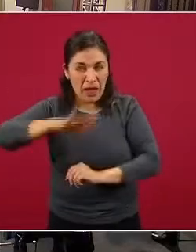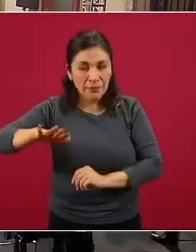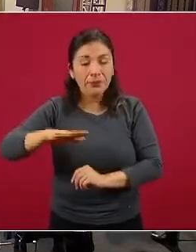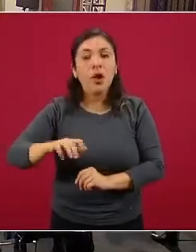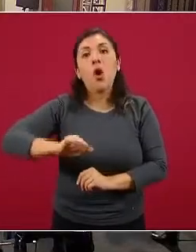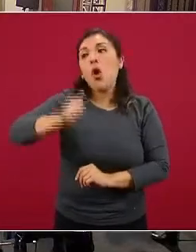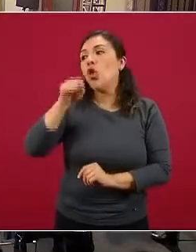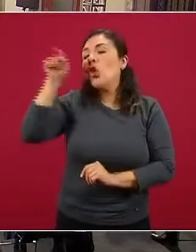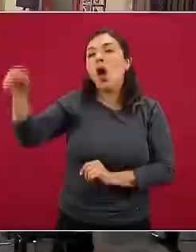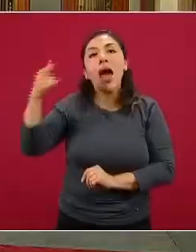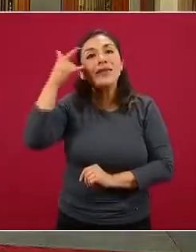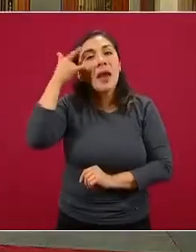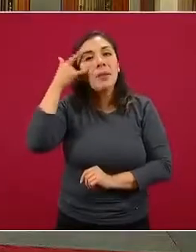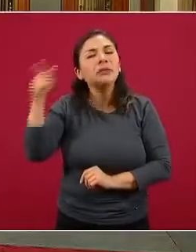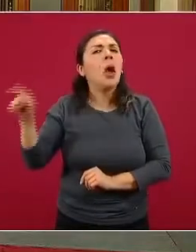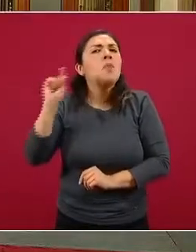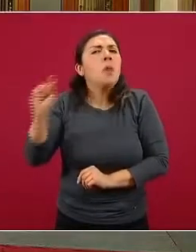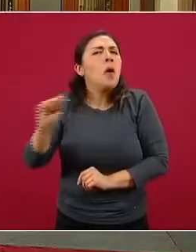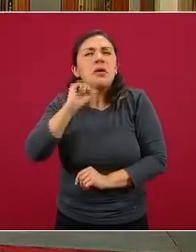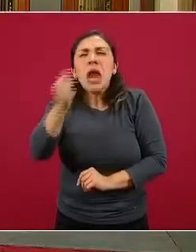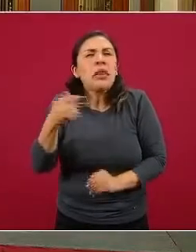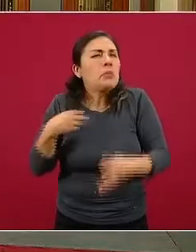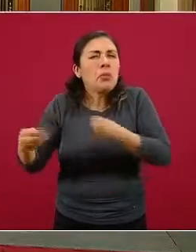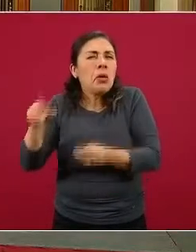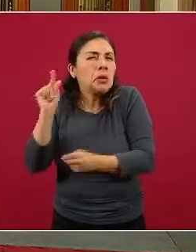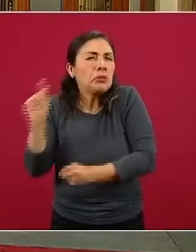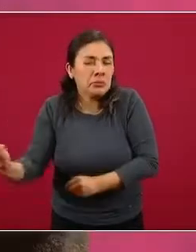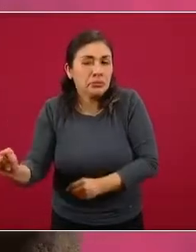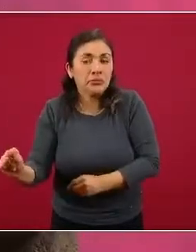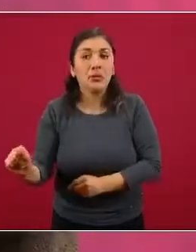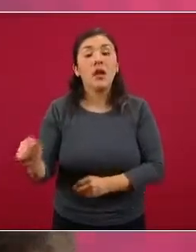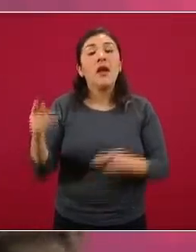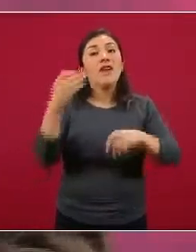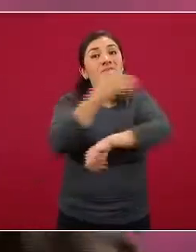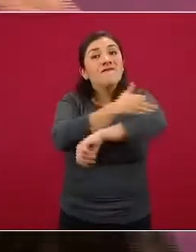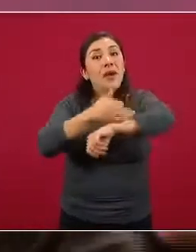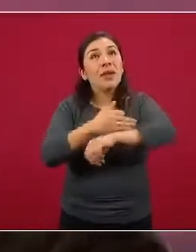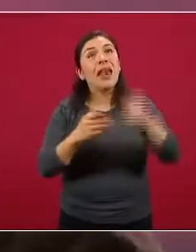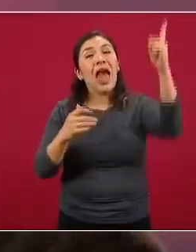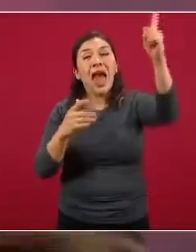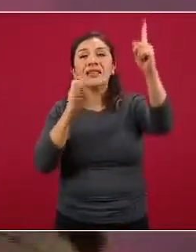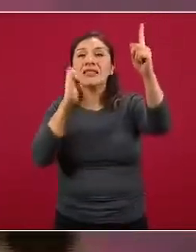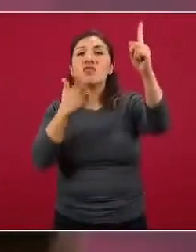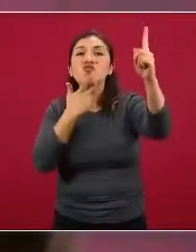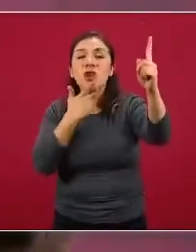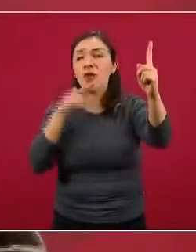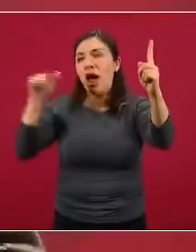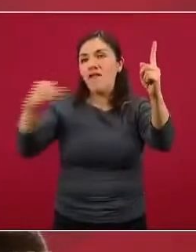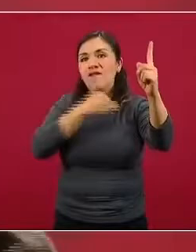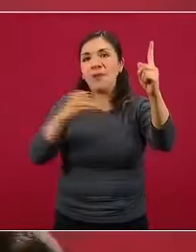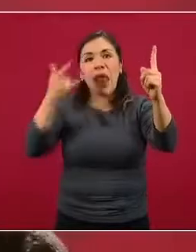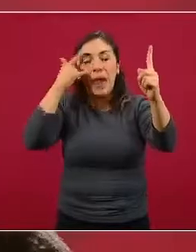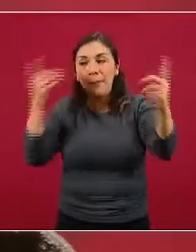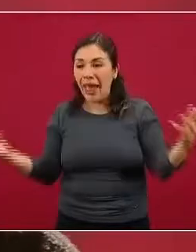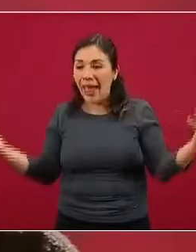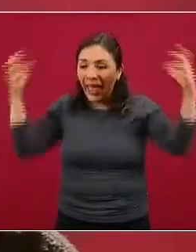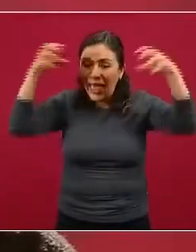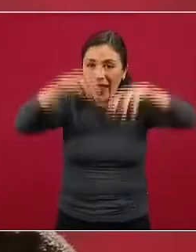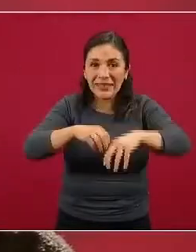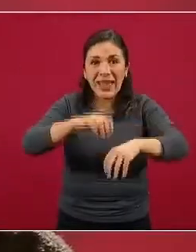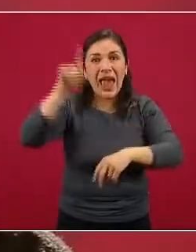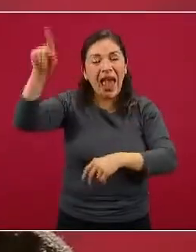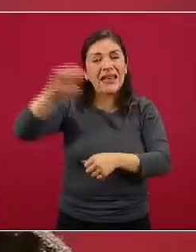tenemos Campeche con una muy baja transmisión. Si viene una familia de Chihuahua y una familia de Campeche y se reúnen en la iglesia